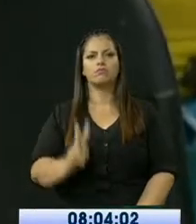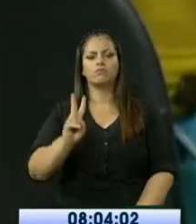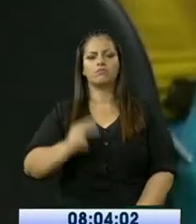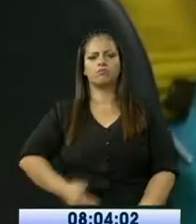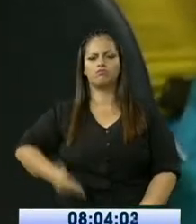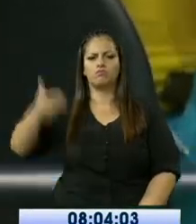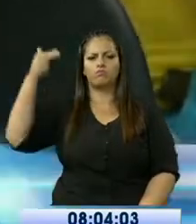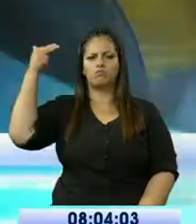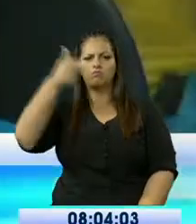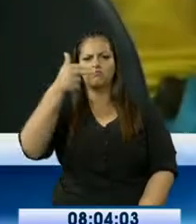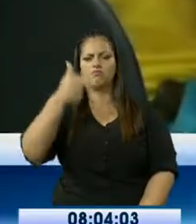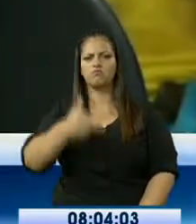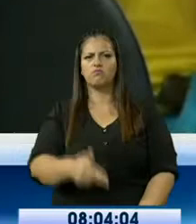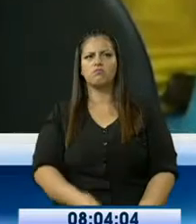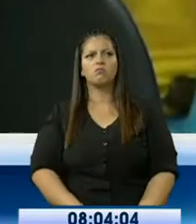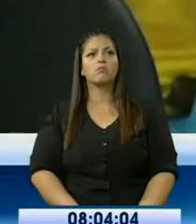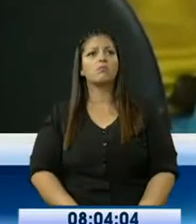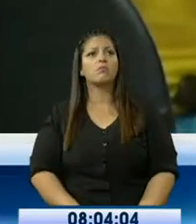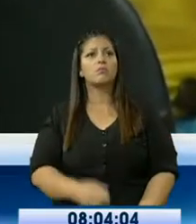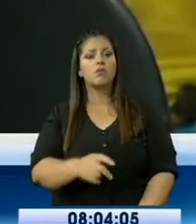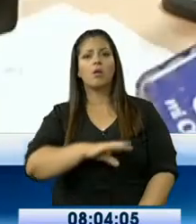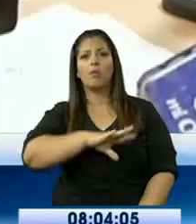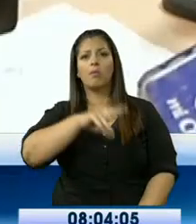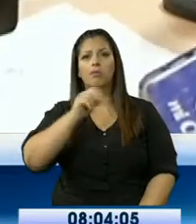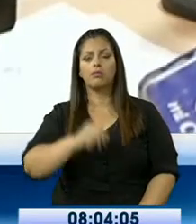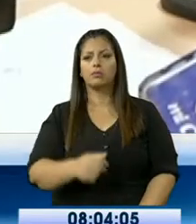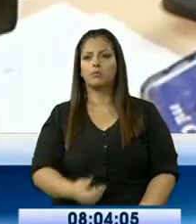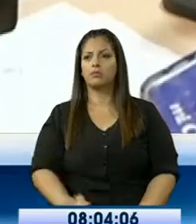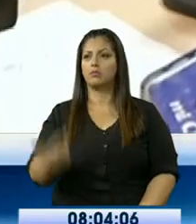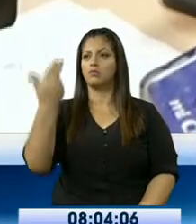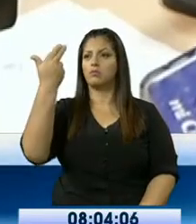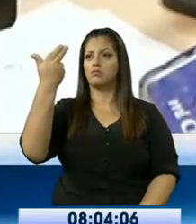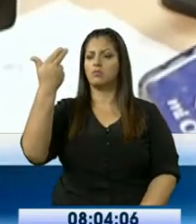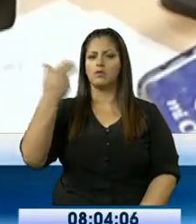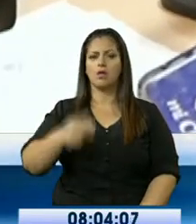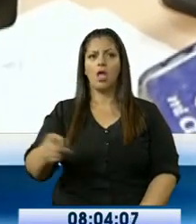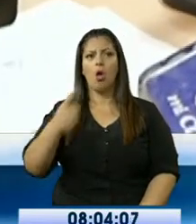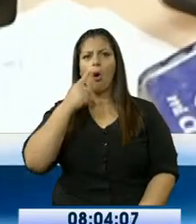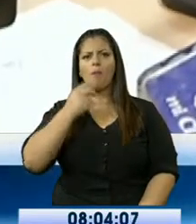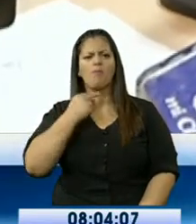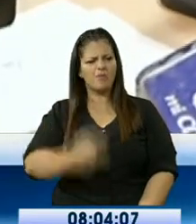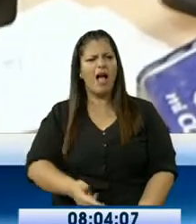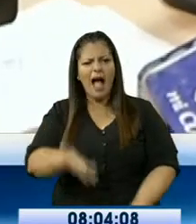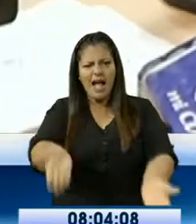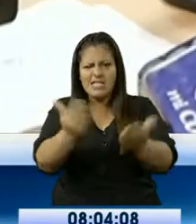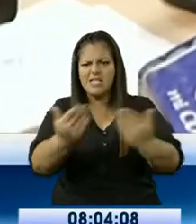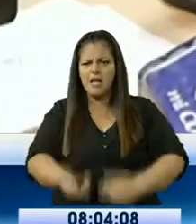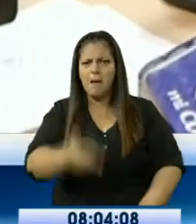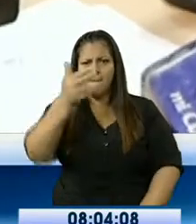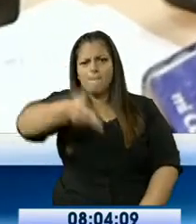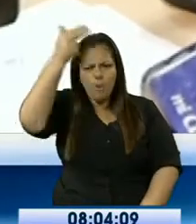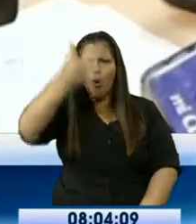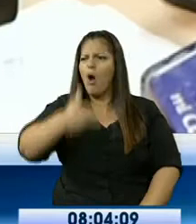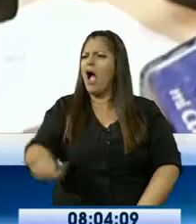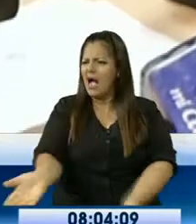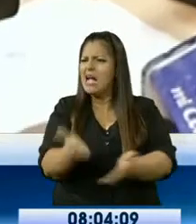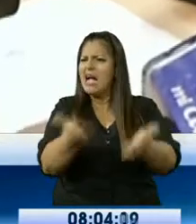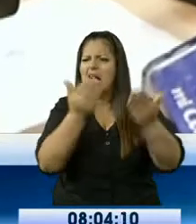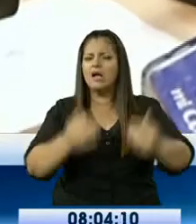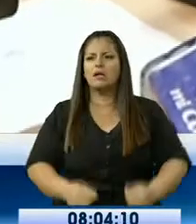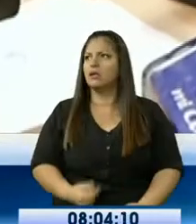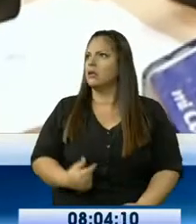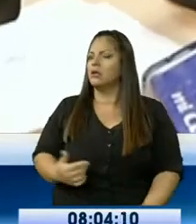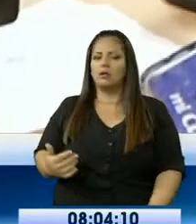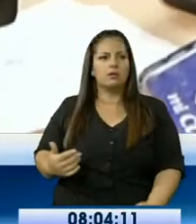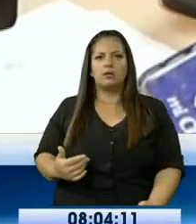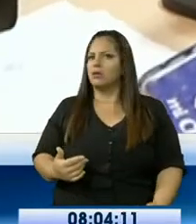única reacción que tuvo fue defenderse. Métele un tiro, métele ya por el son del tiro. Entonces yo dije, che, me va a pegar un tiro. Entonces yo como tenía